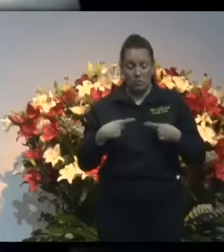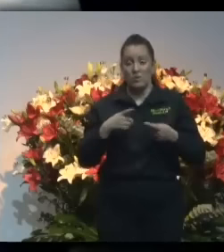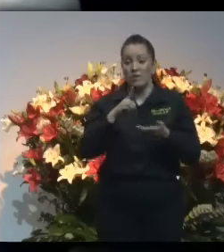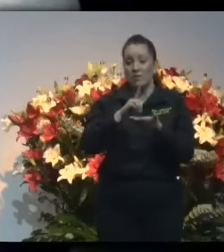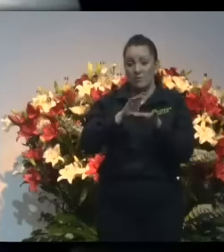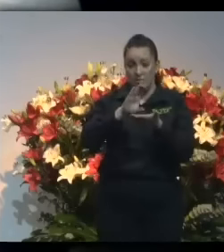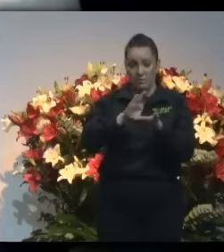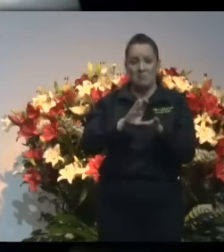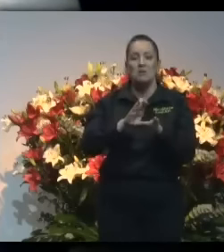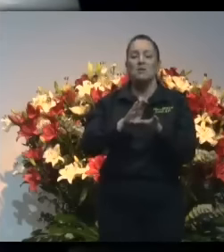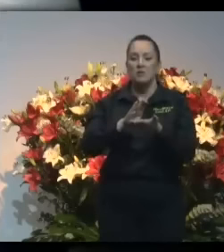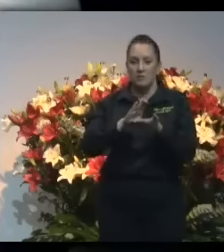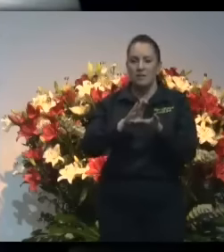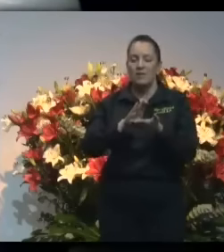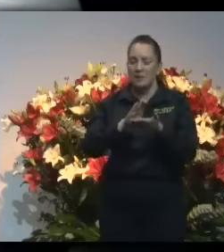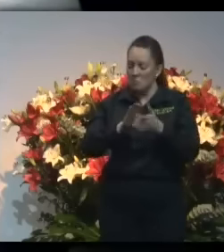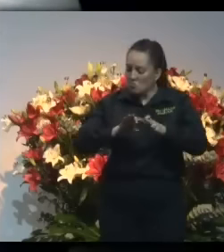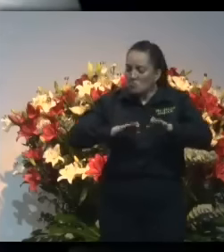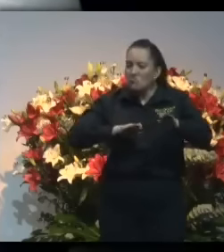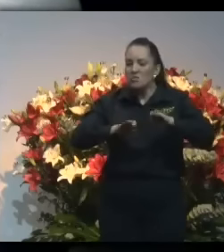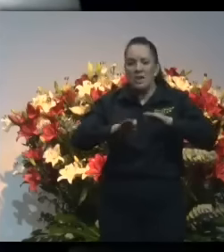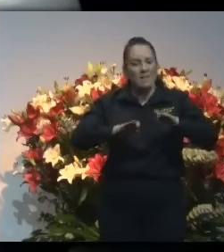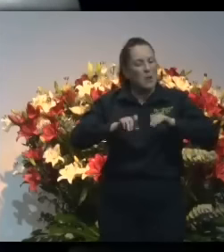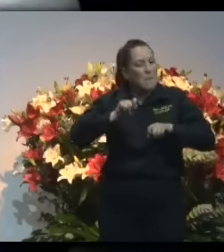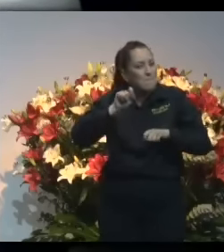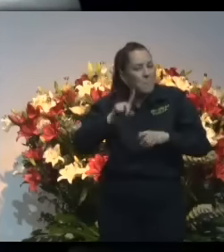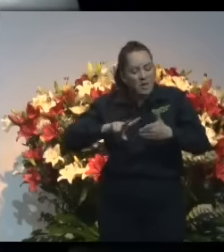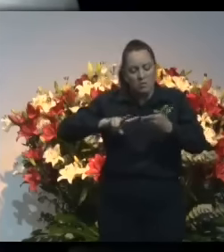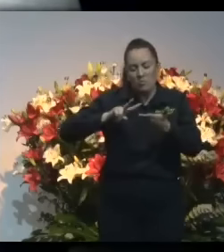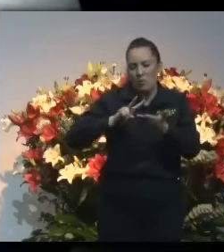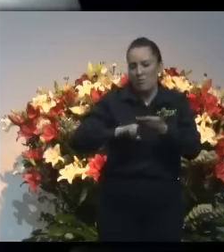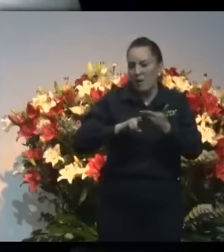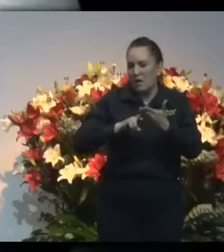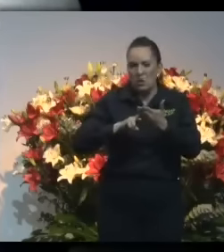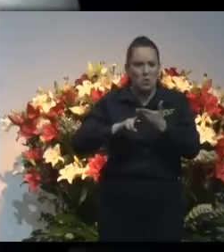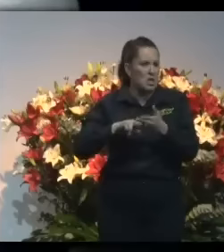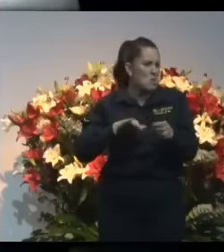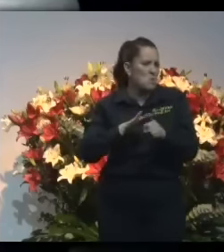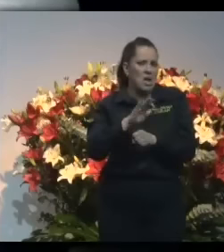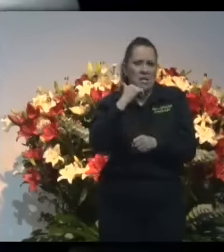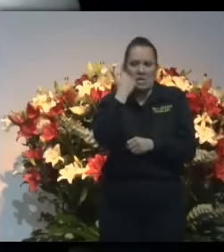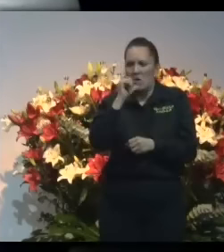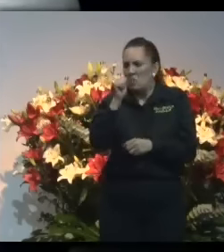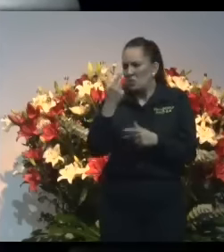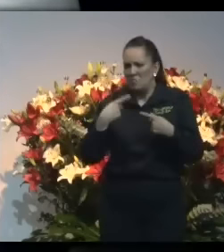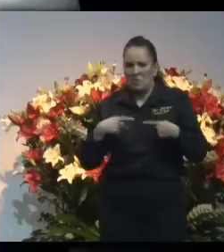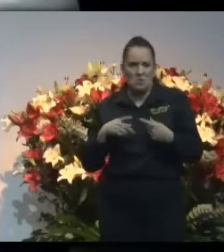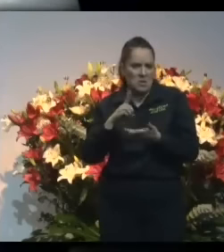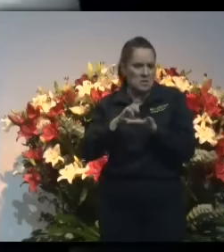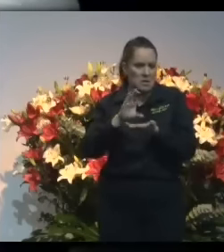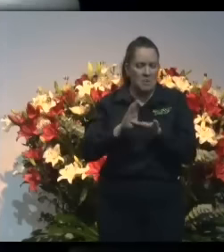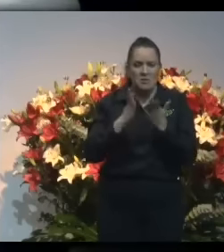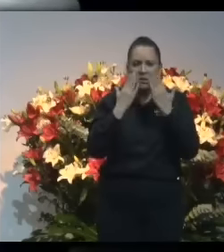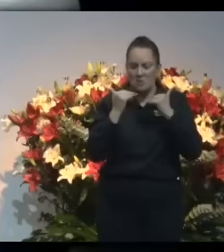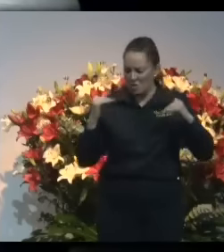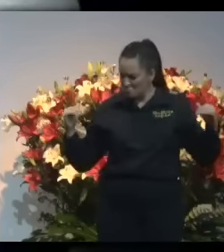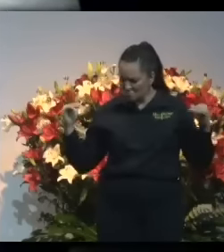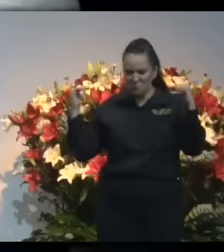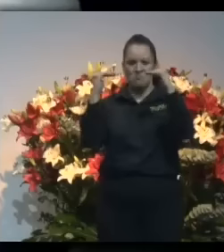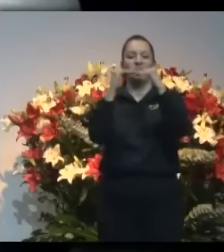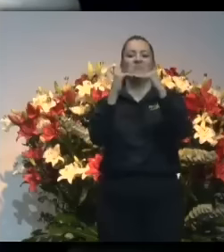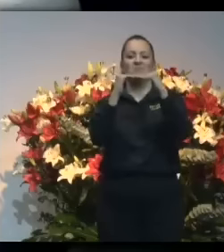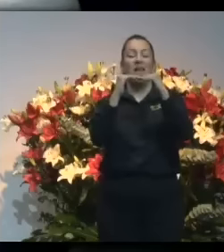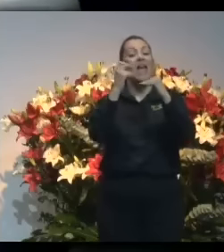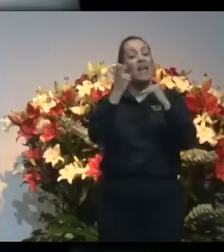empleo igual, del mismo valor que cualquier persona que no sufre discapacidad, habemos logrado la